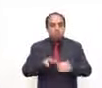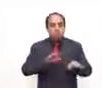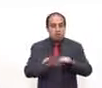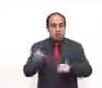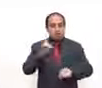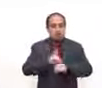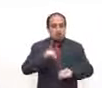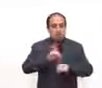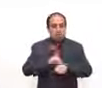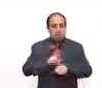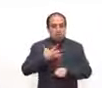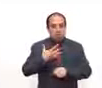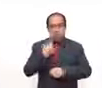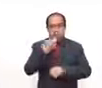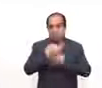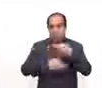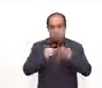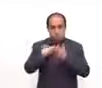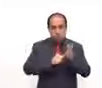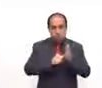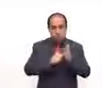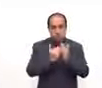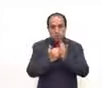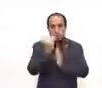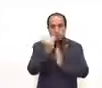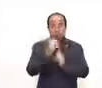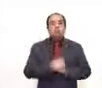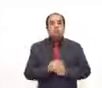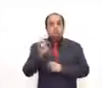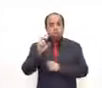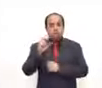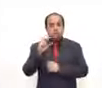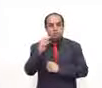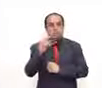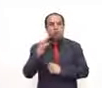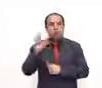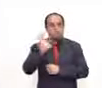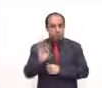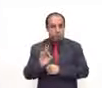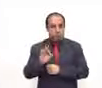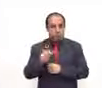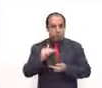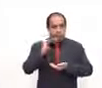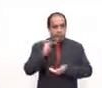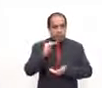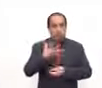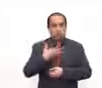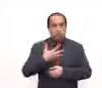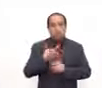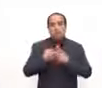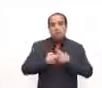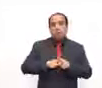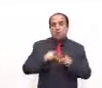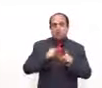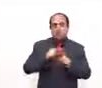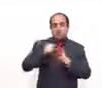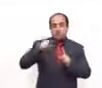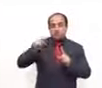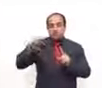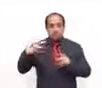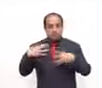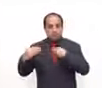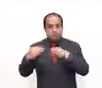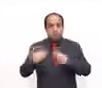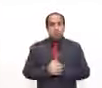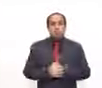mes, en el que hemos subido pues más de 35% la capacidad que teníamos al inicio de la curva de crecimiento. Y en particular,